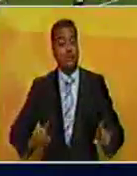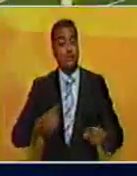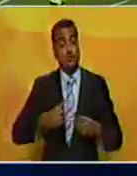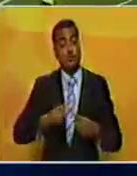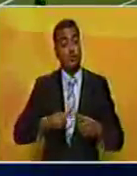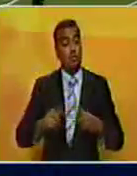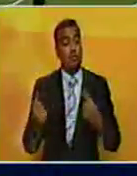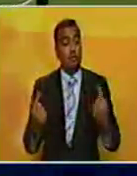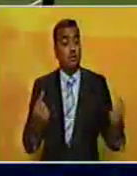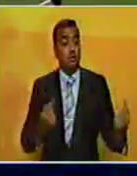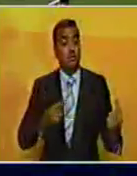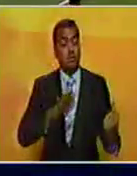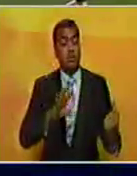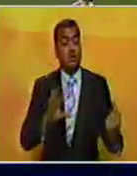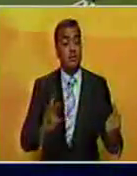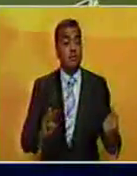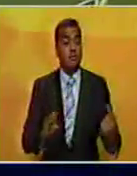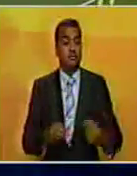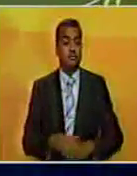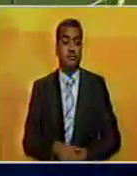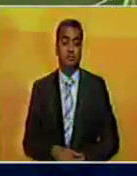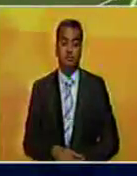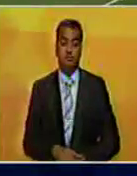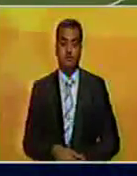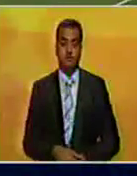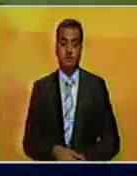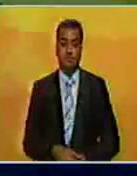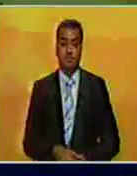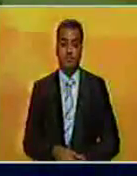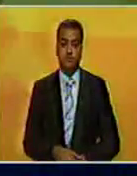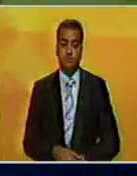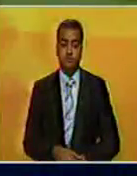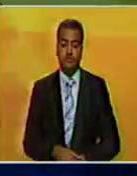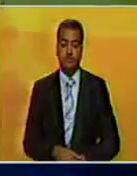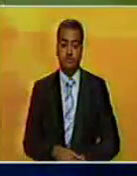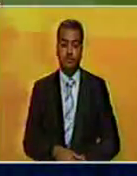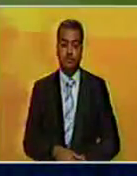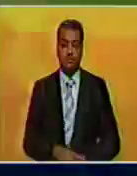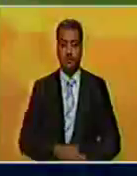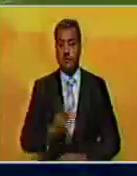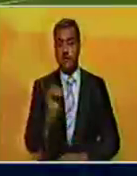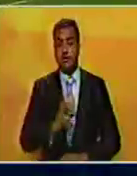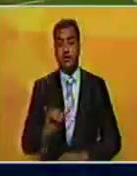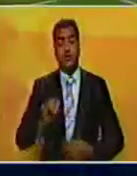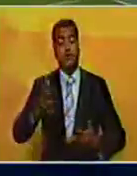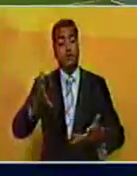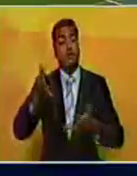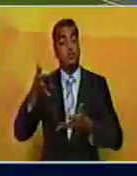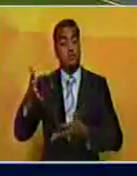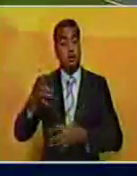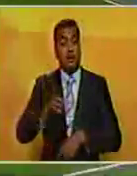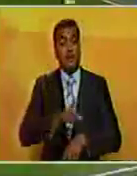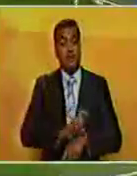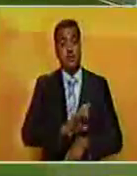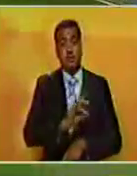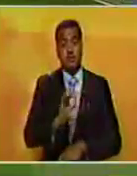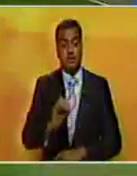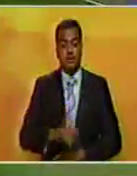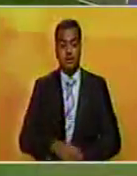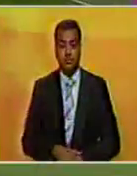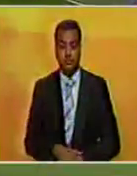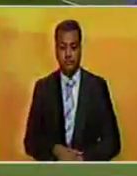igualó las acciones al 56 por intermedio de Joao Pedro. Suso le dio el triunfo a los lombardos al minuto 70.